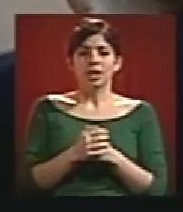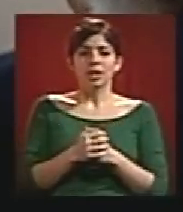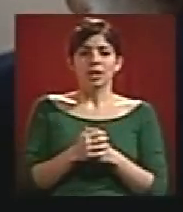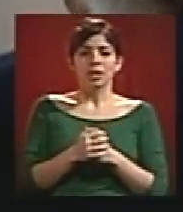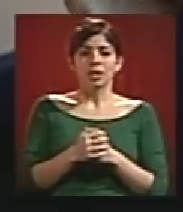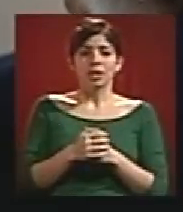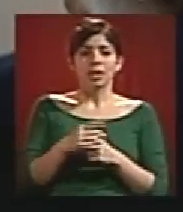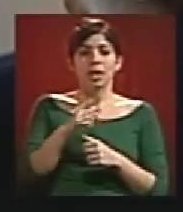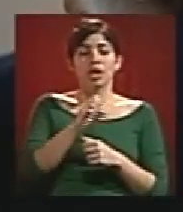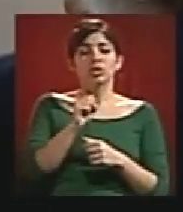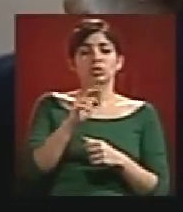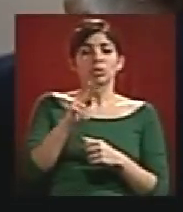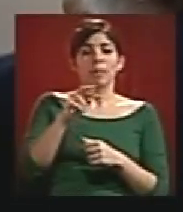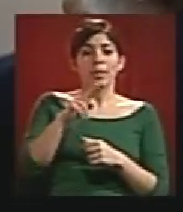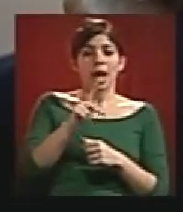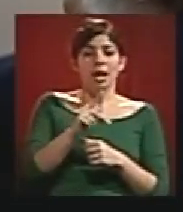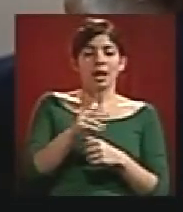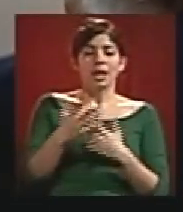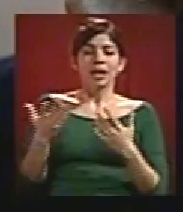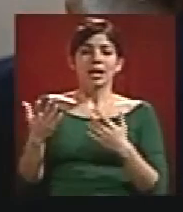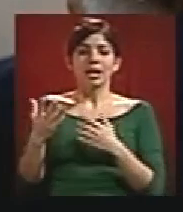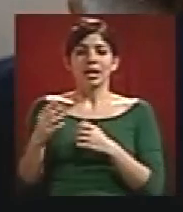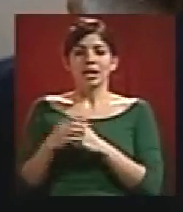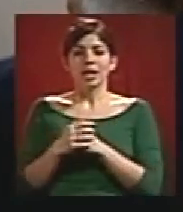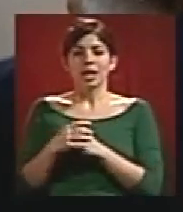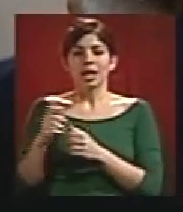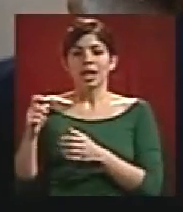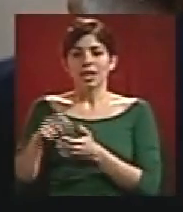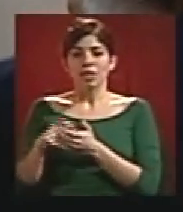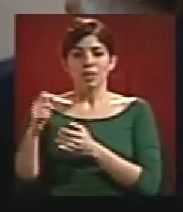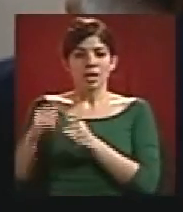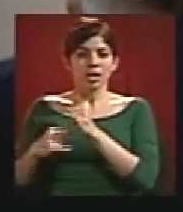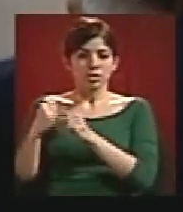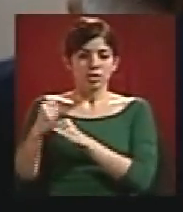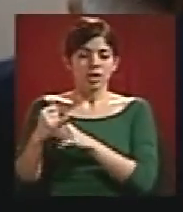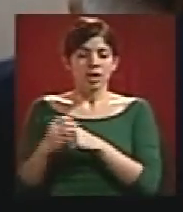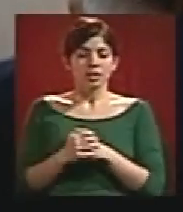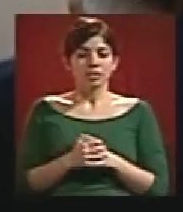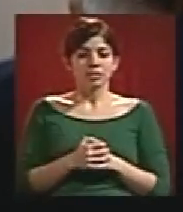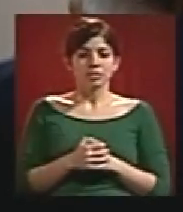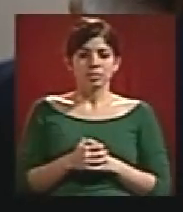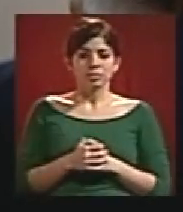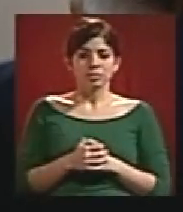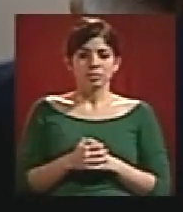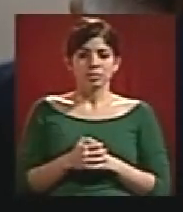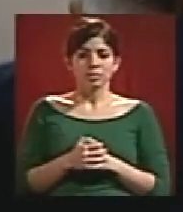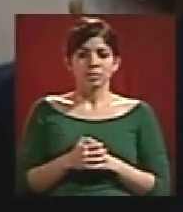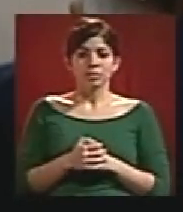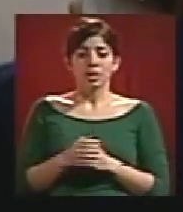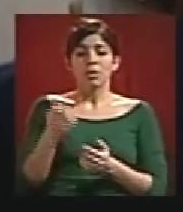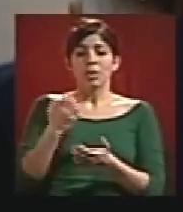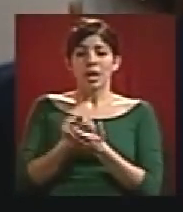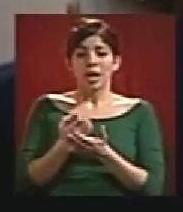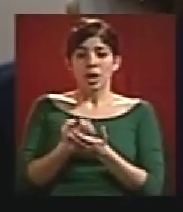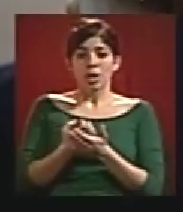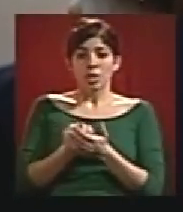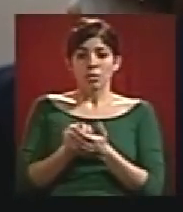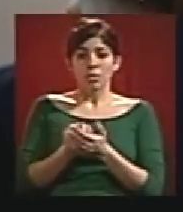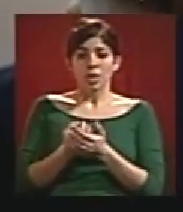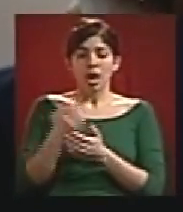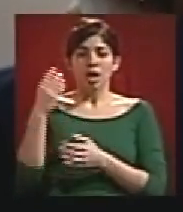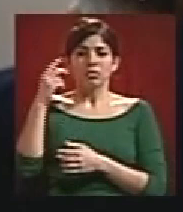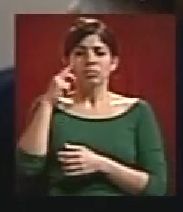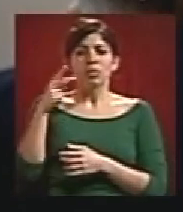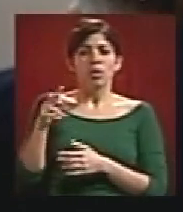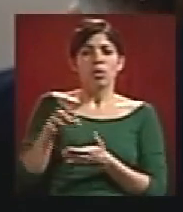segmento subprime, al problema de la burbuja inflacionaria en los estados en el sur, ¿verdad?, sobre todo California y la Florida, de los grandes precios especulativos